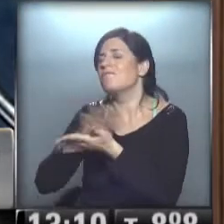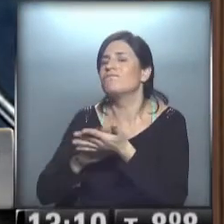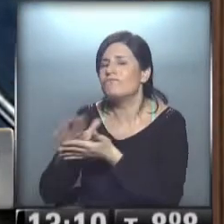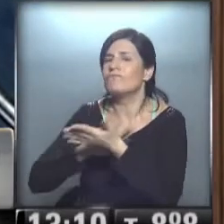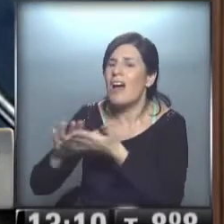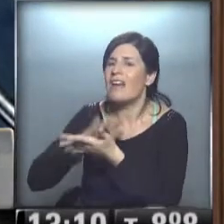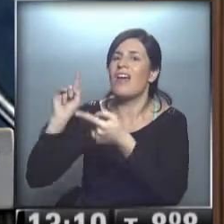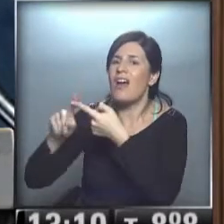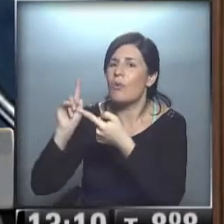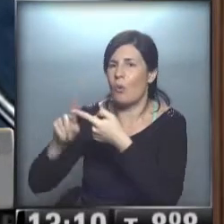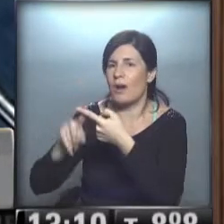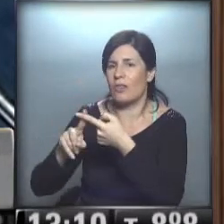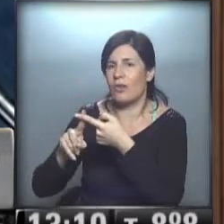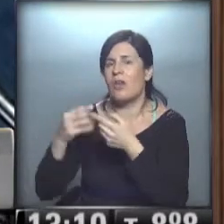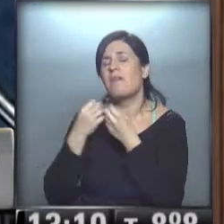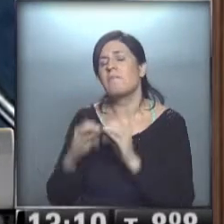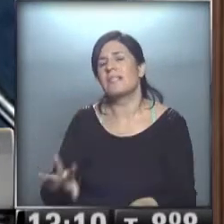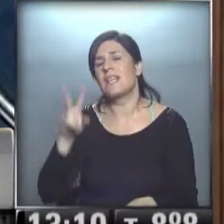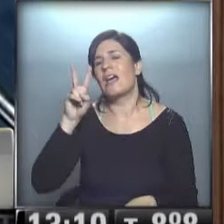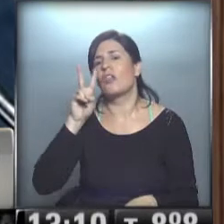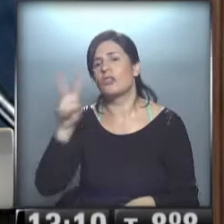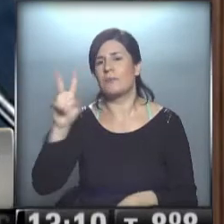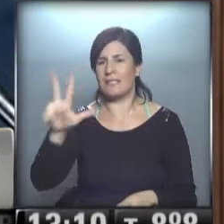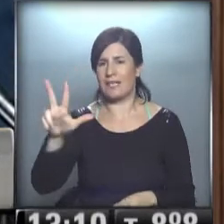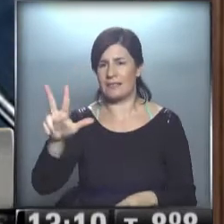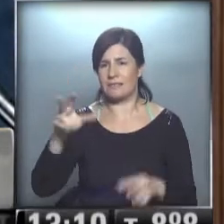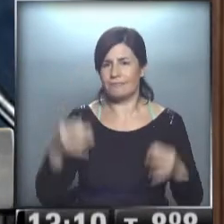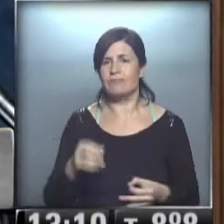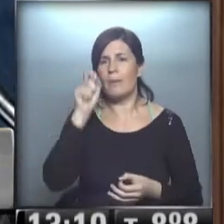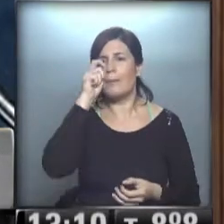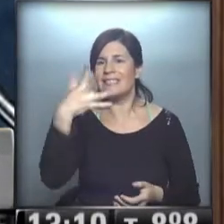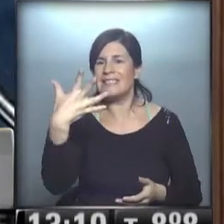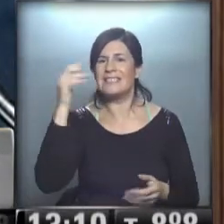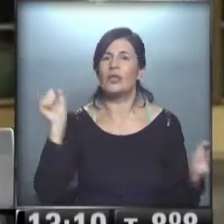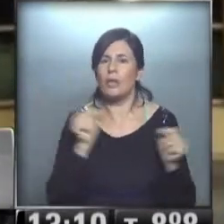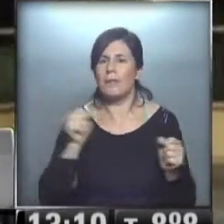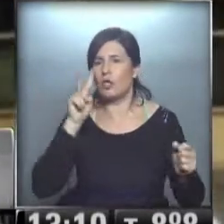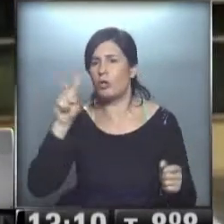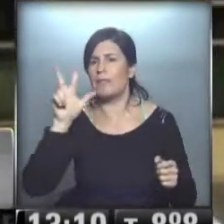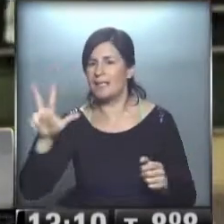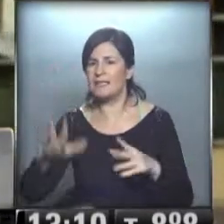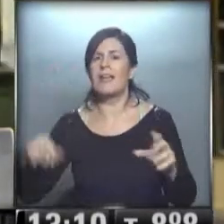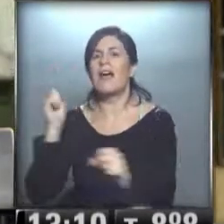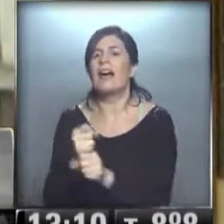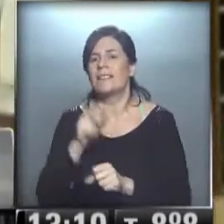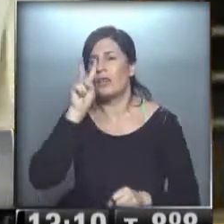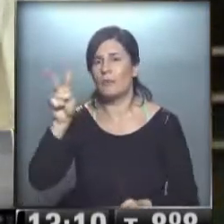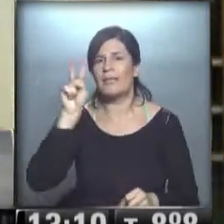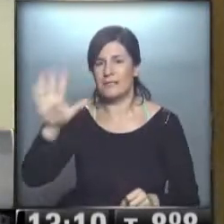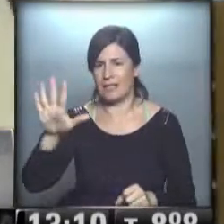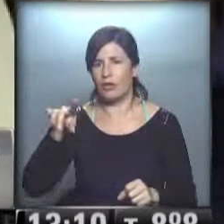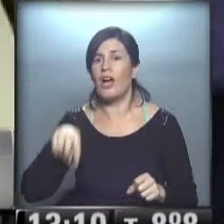año 2003, a partir del 25 de mayo del 2003, hasta el año 2005 con la sanción de la